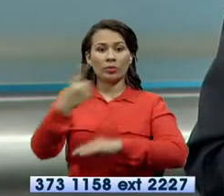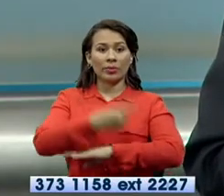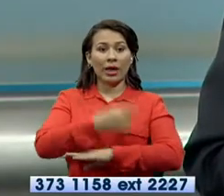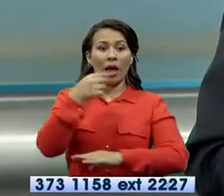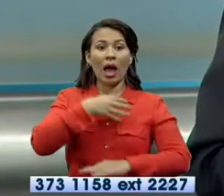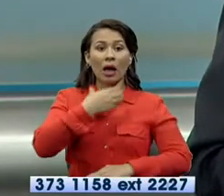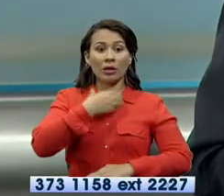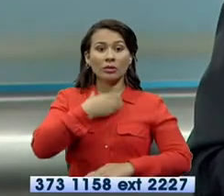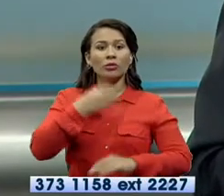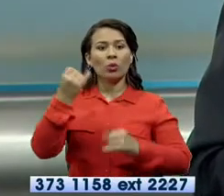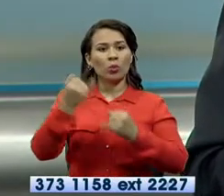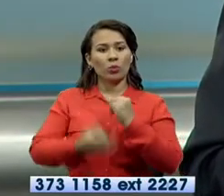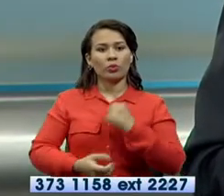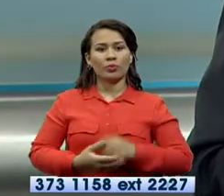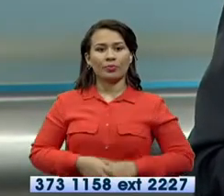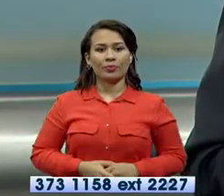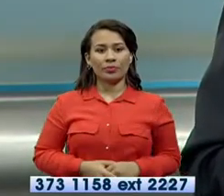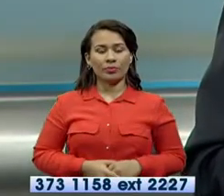como último plazo.